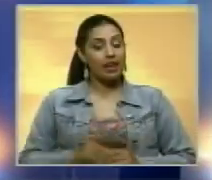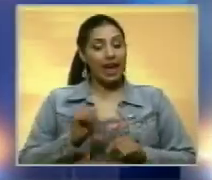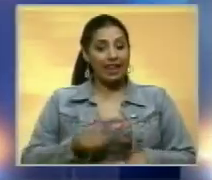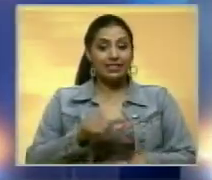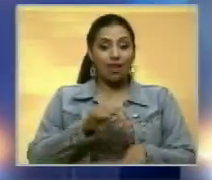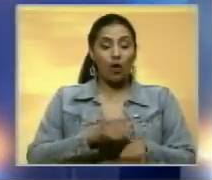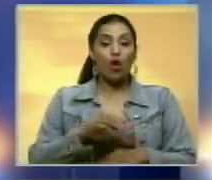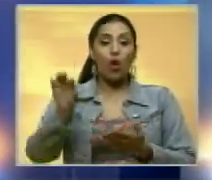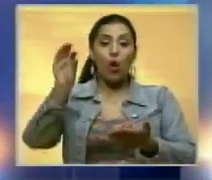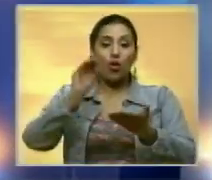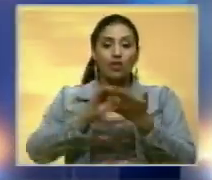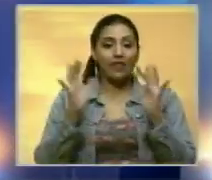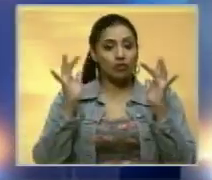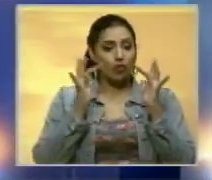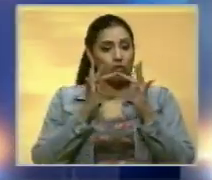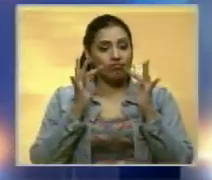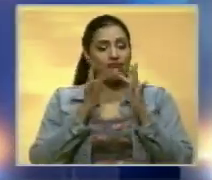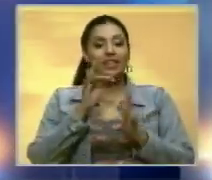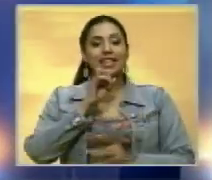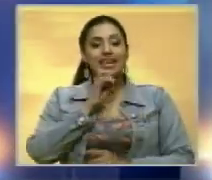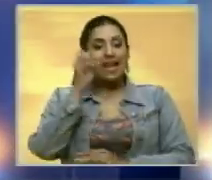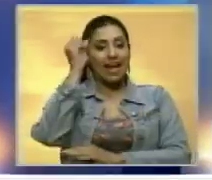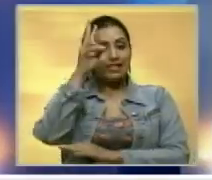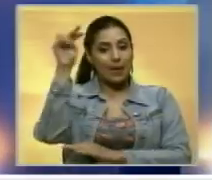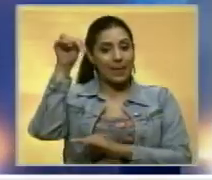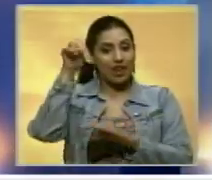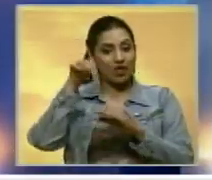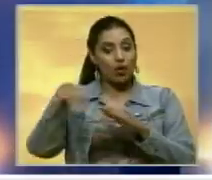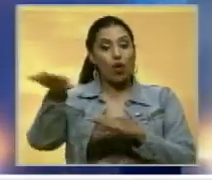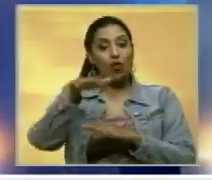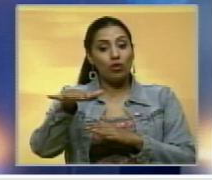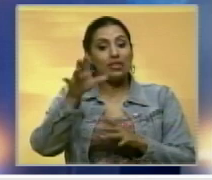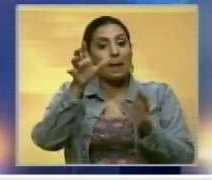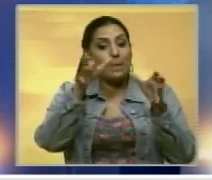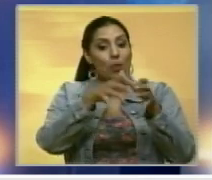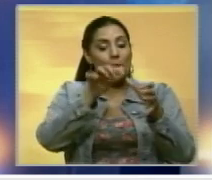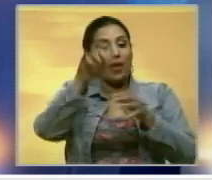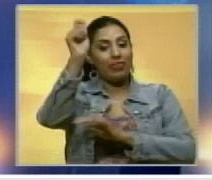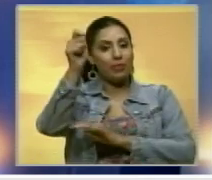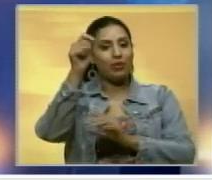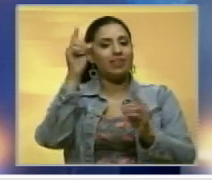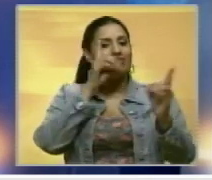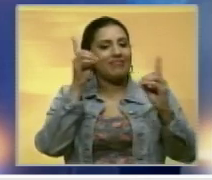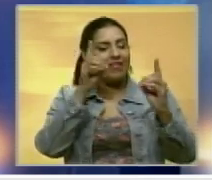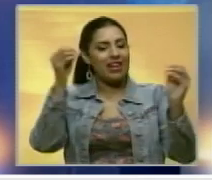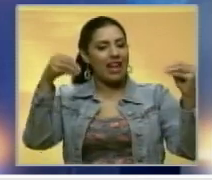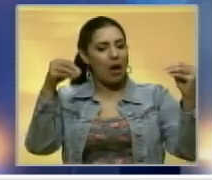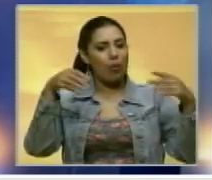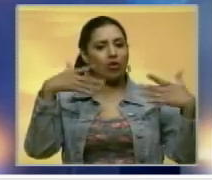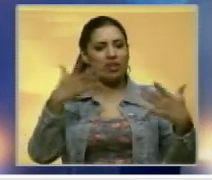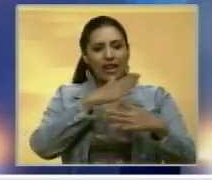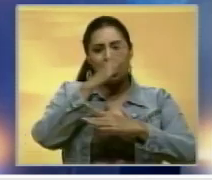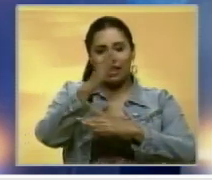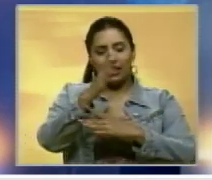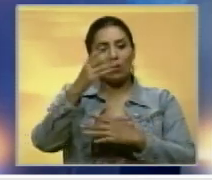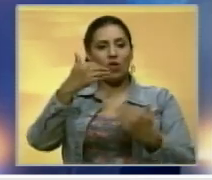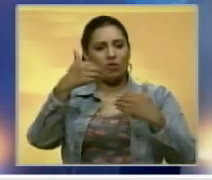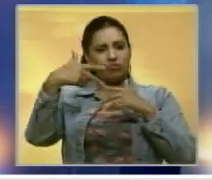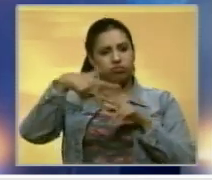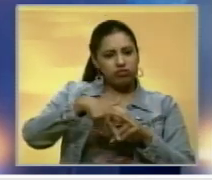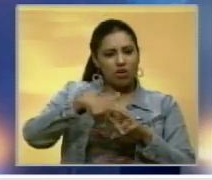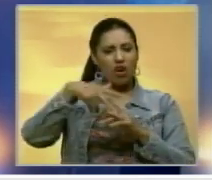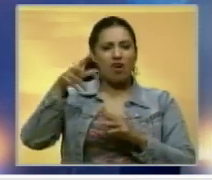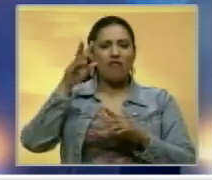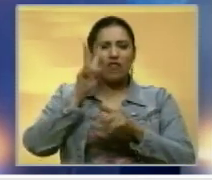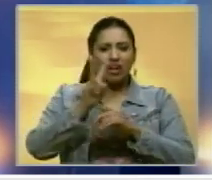A esta hora volvemos a establecer un contacto con la Asamblea Nacional donde los parlamentarios debaten el proyecto de acuerdo de condena de la represión política